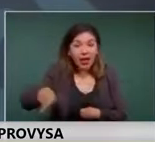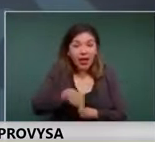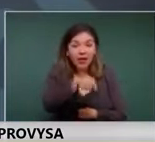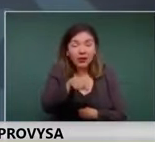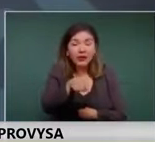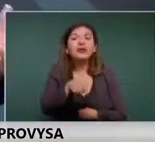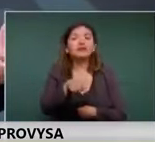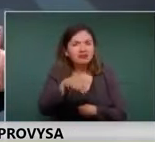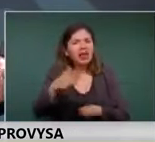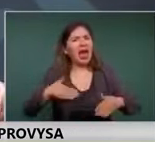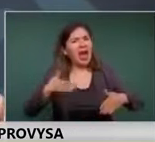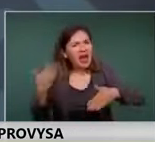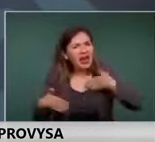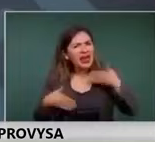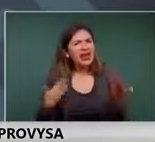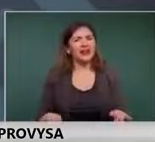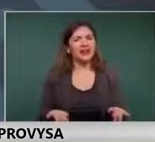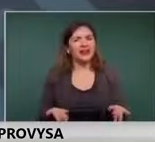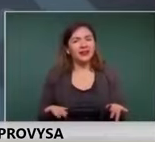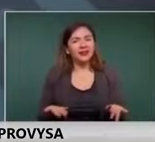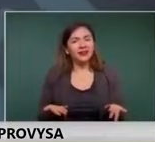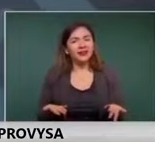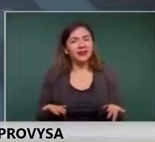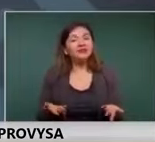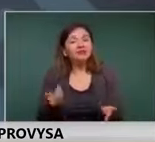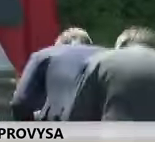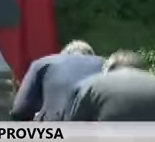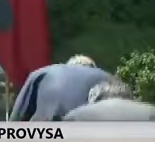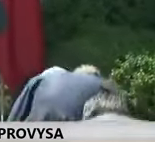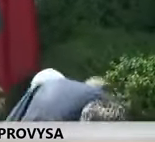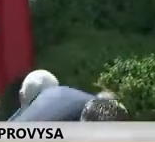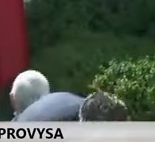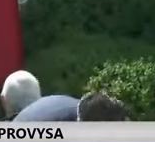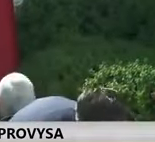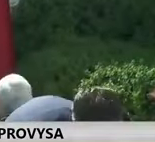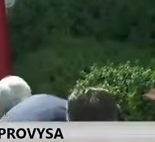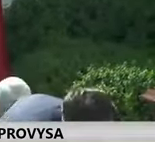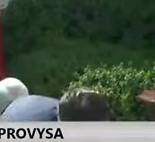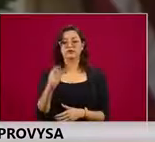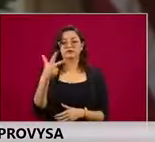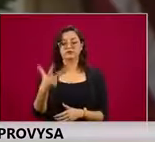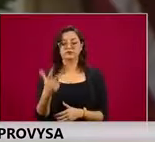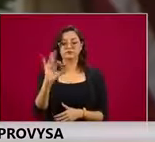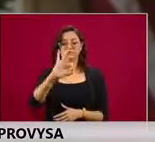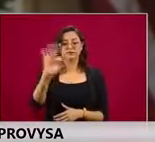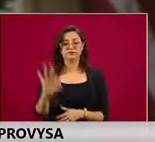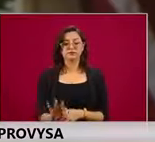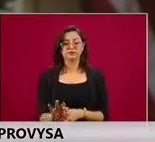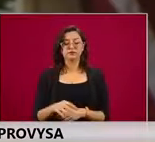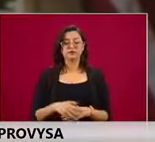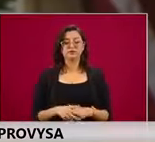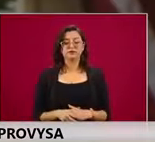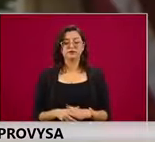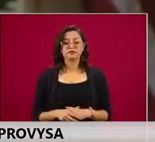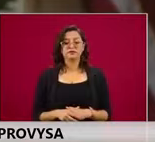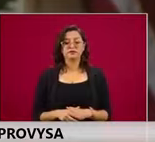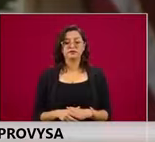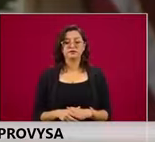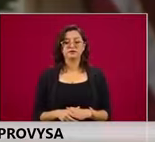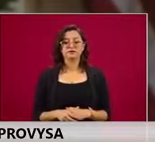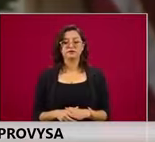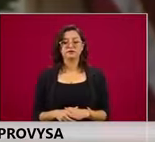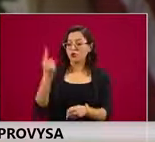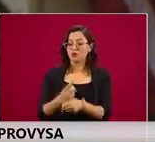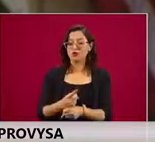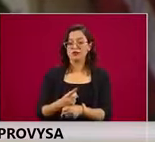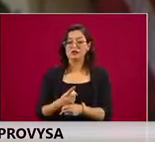en algunos momentos más lento, ¿eh? En algunos momentos más lentos. Y bueno, pues ahora vamos a escuchar parte de cómo habló el día de ayer